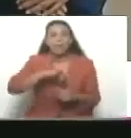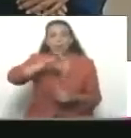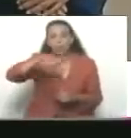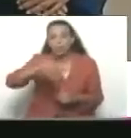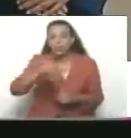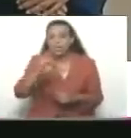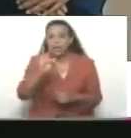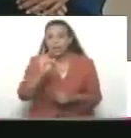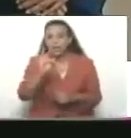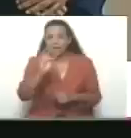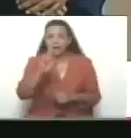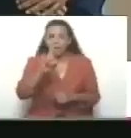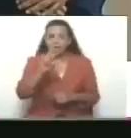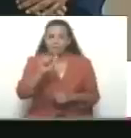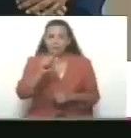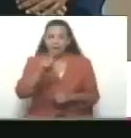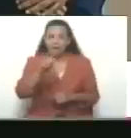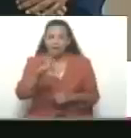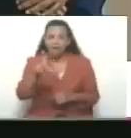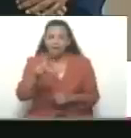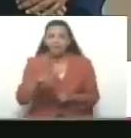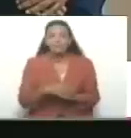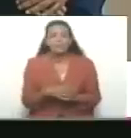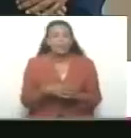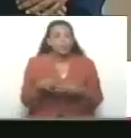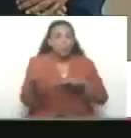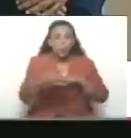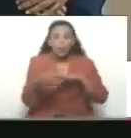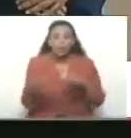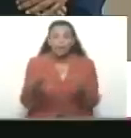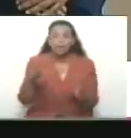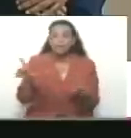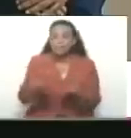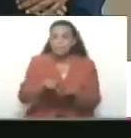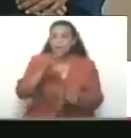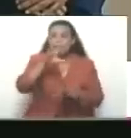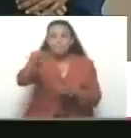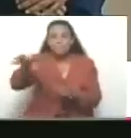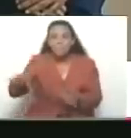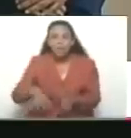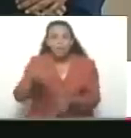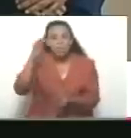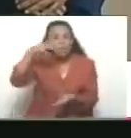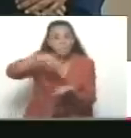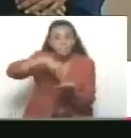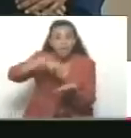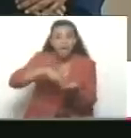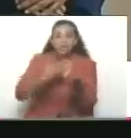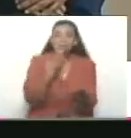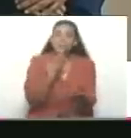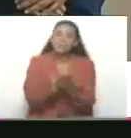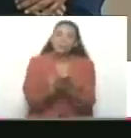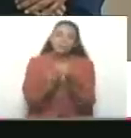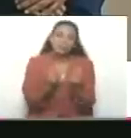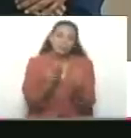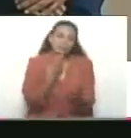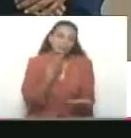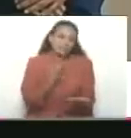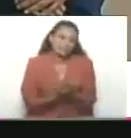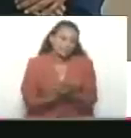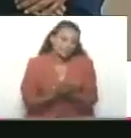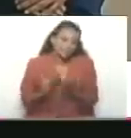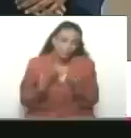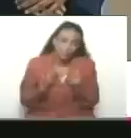revenga toda la parte de límites con el estado Miranda realmente Muchísimas gracias comandante